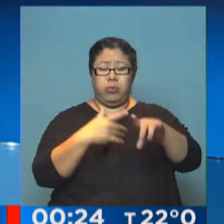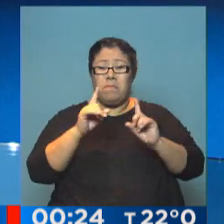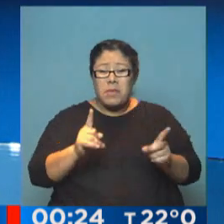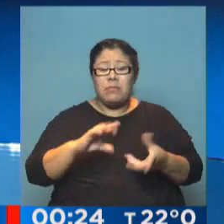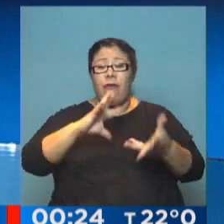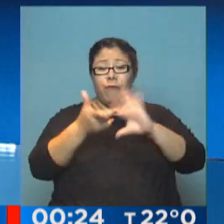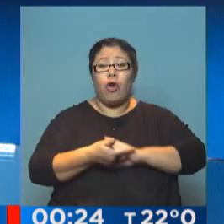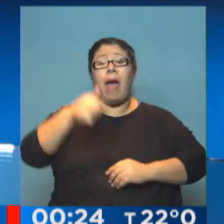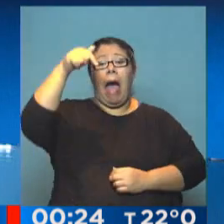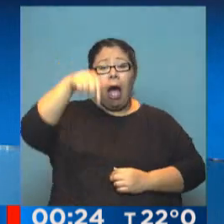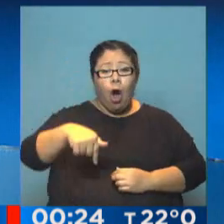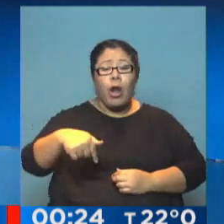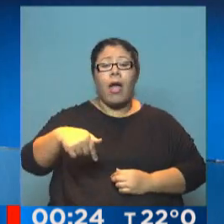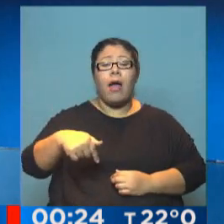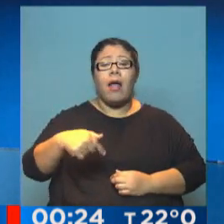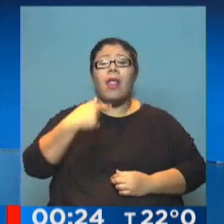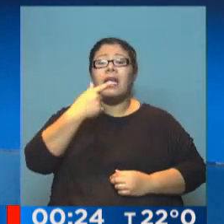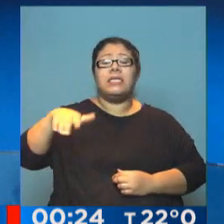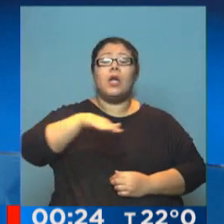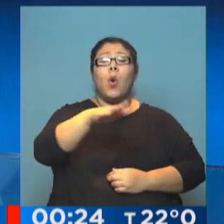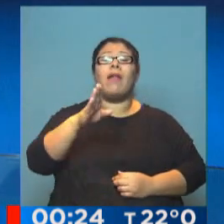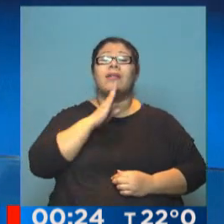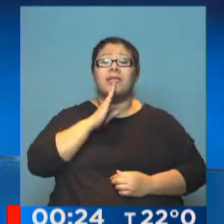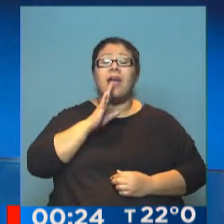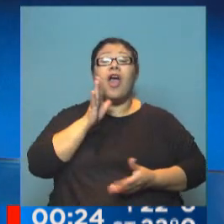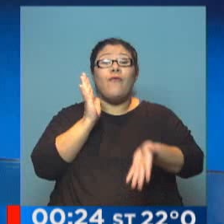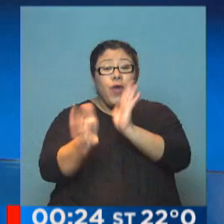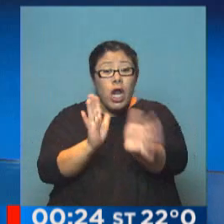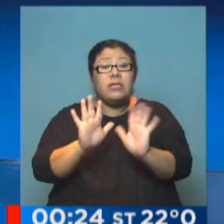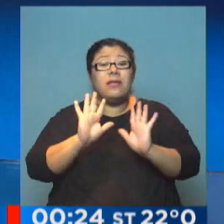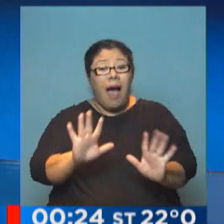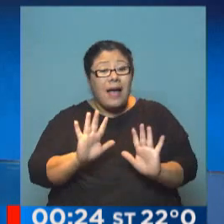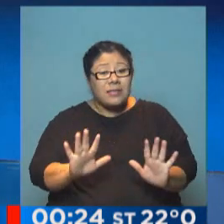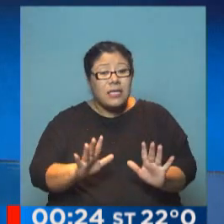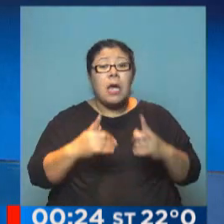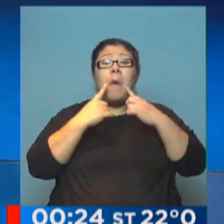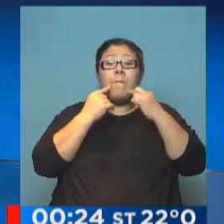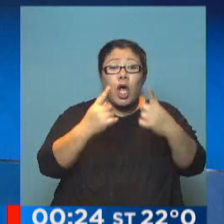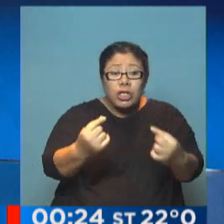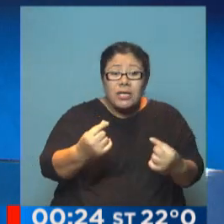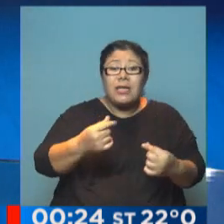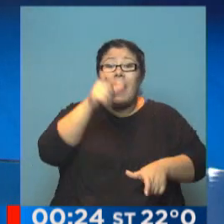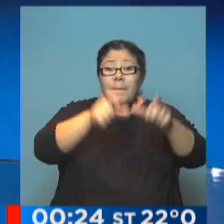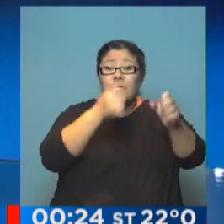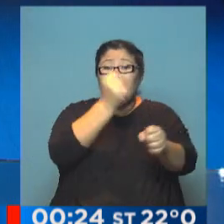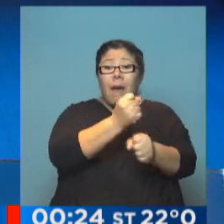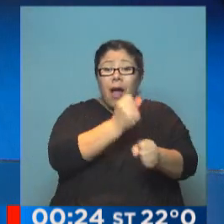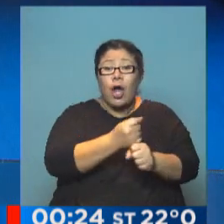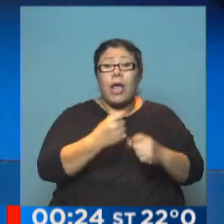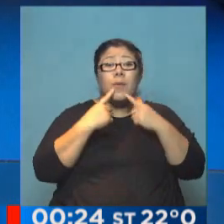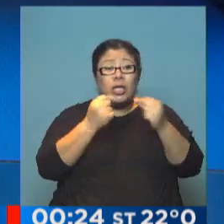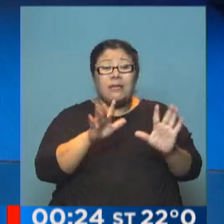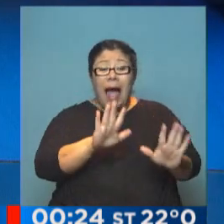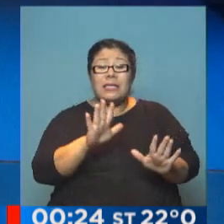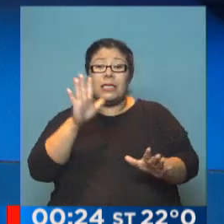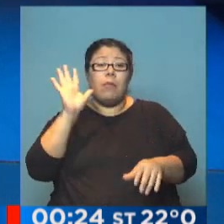modo, ahora en Ezeiza parece que no es la violencia el camino para saldar la protesta social y de los trabajadores. Seguramente será